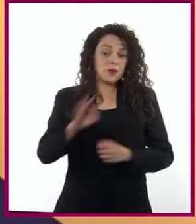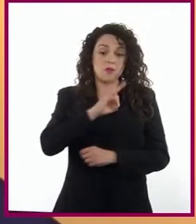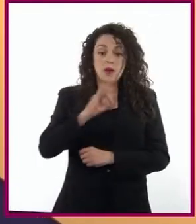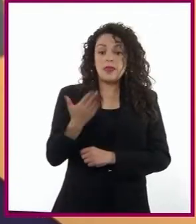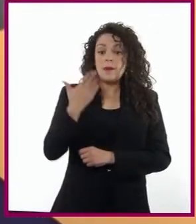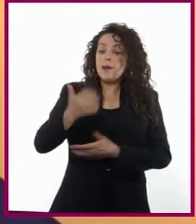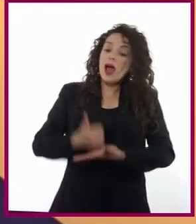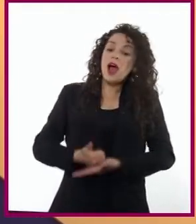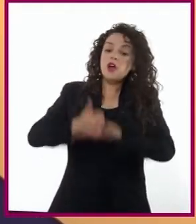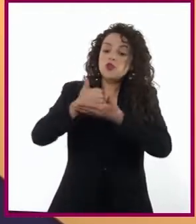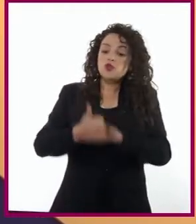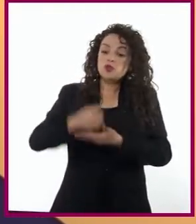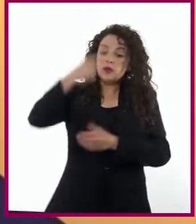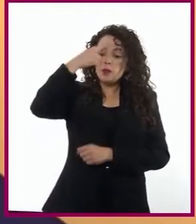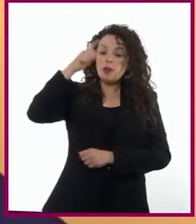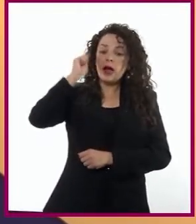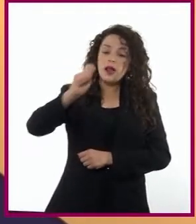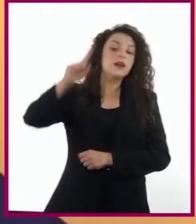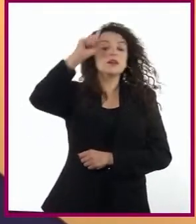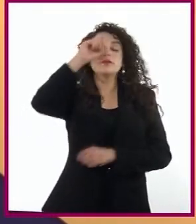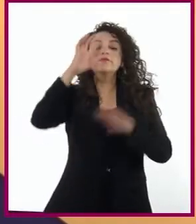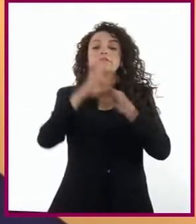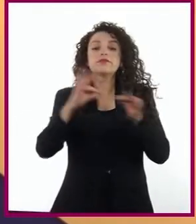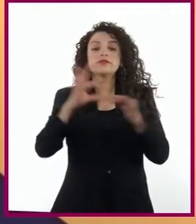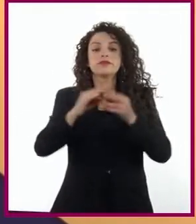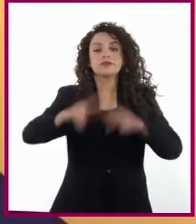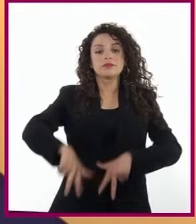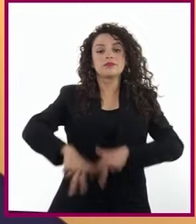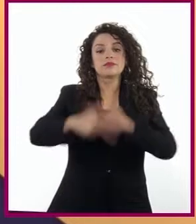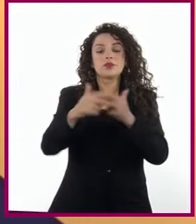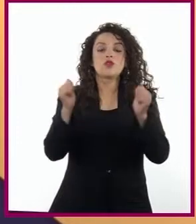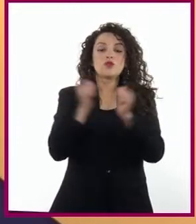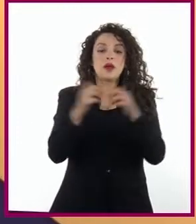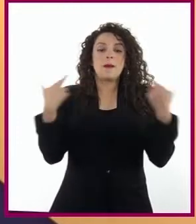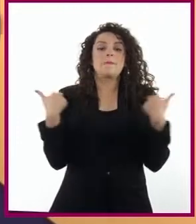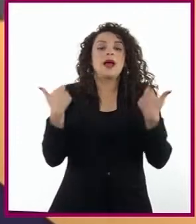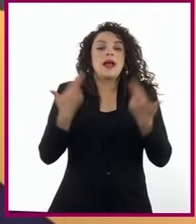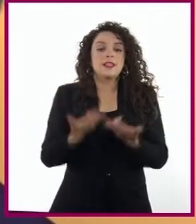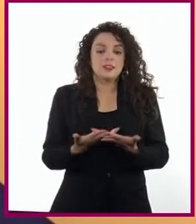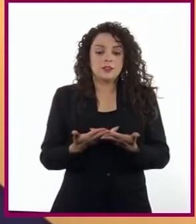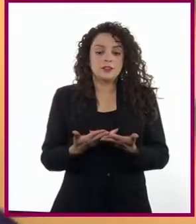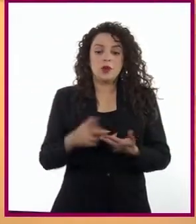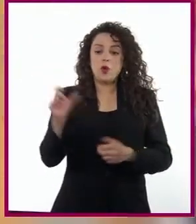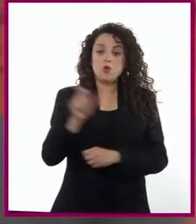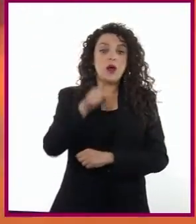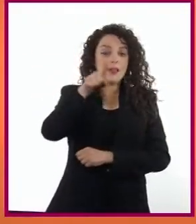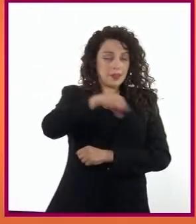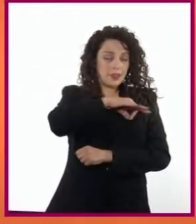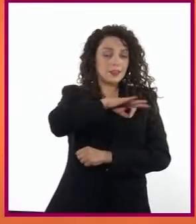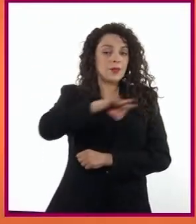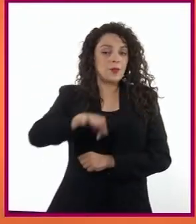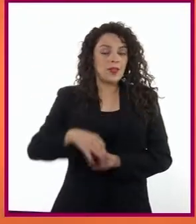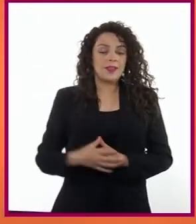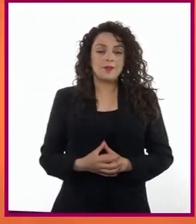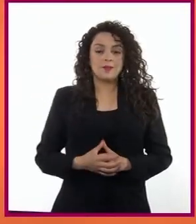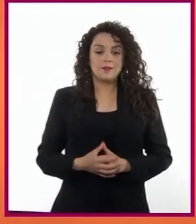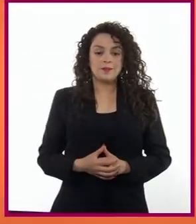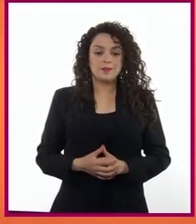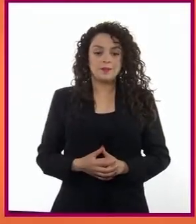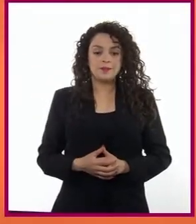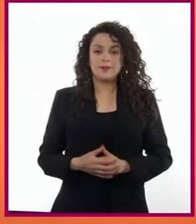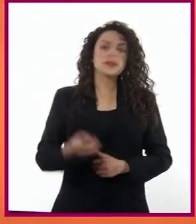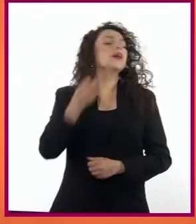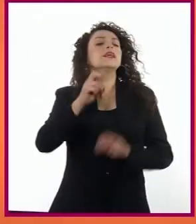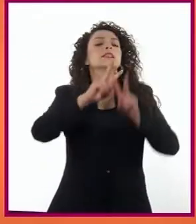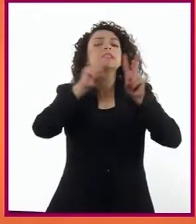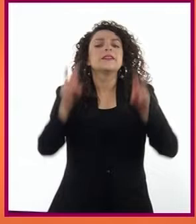solicitar apoyo o retroalimentación a distancia de sus maestras o maestros cuando sea posible. A propósito del tema